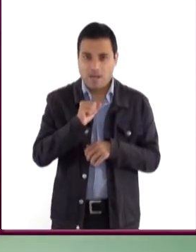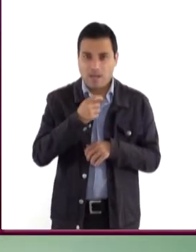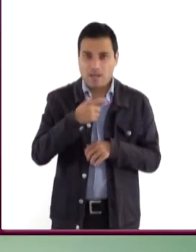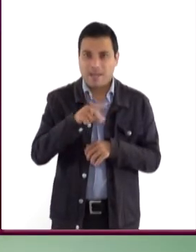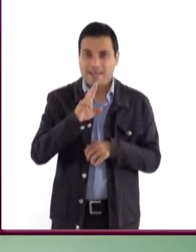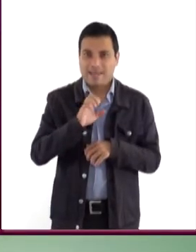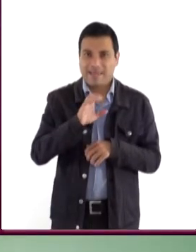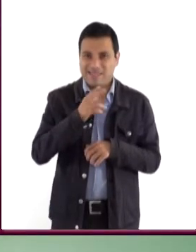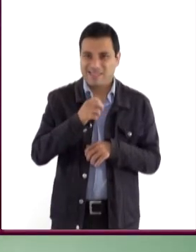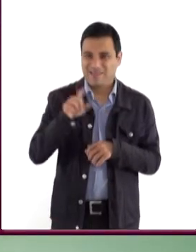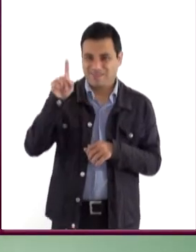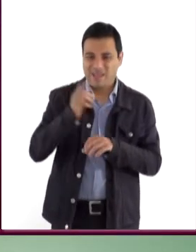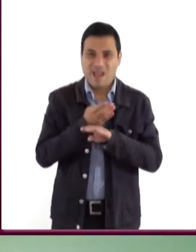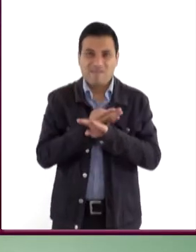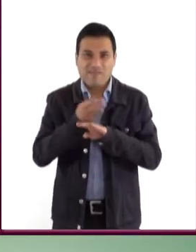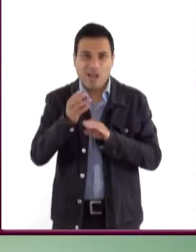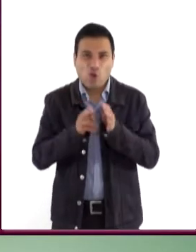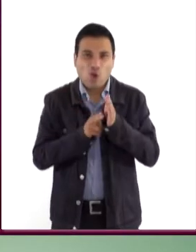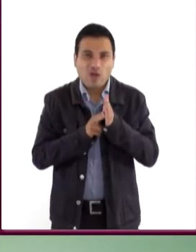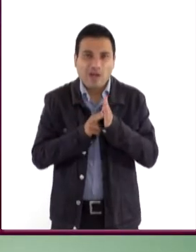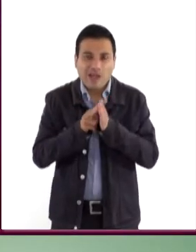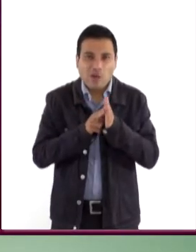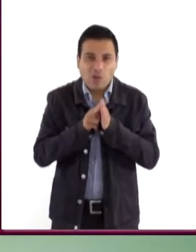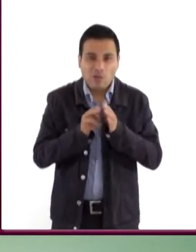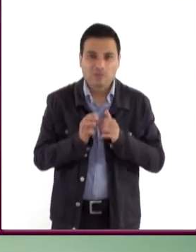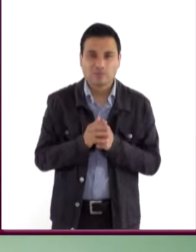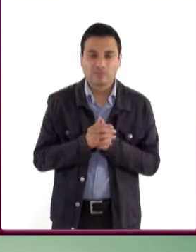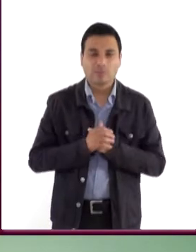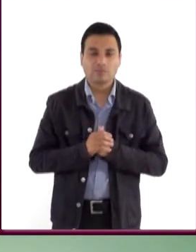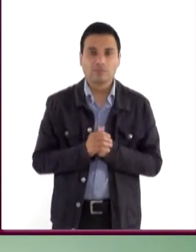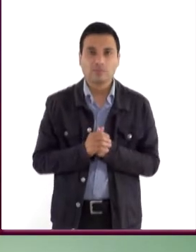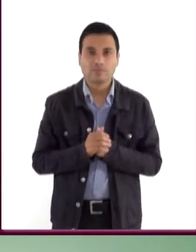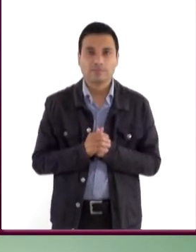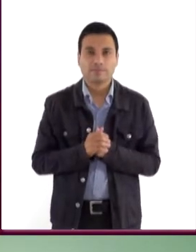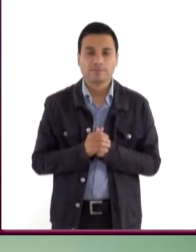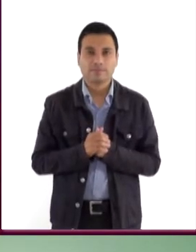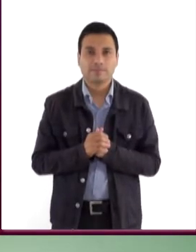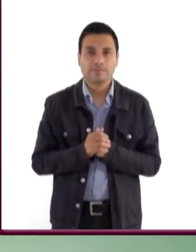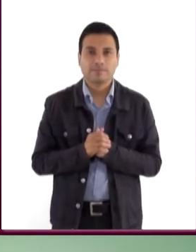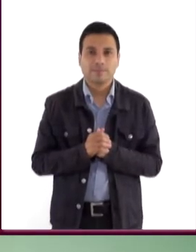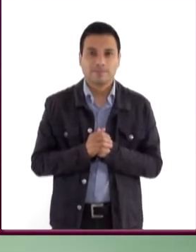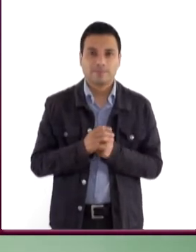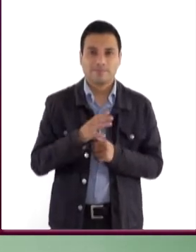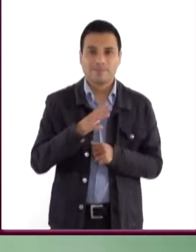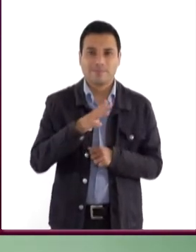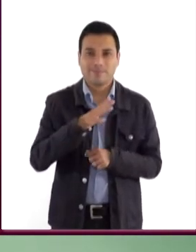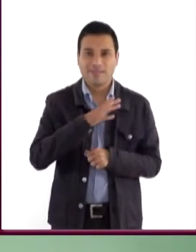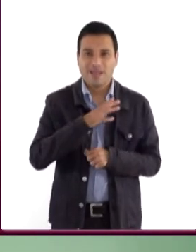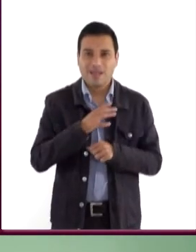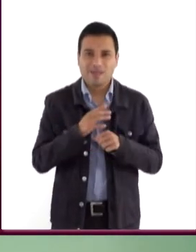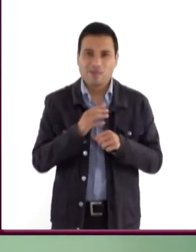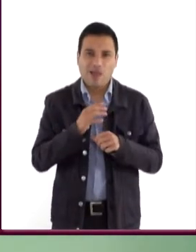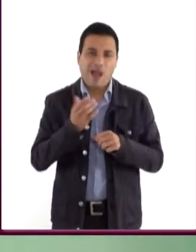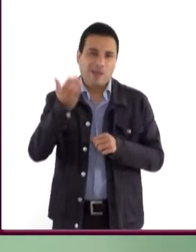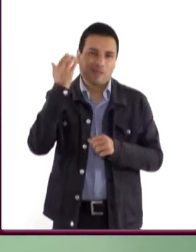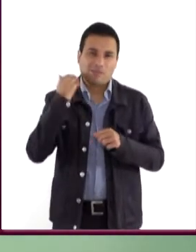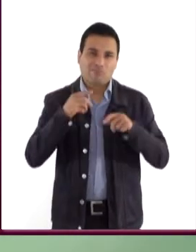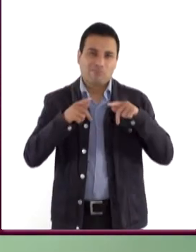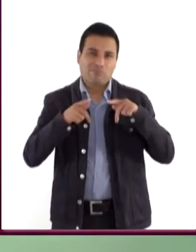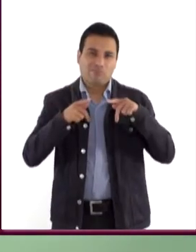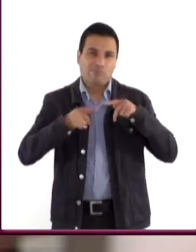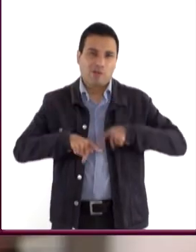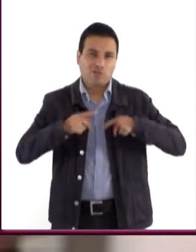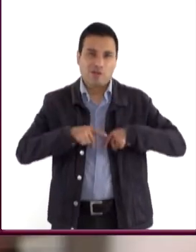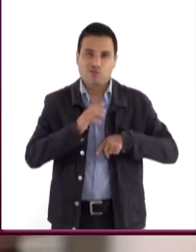medio con blanco con negro, que les ponen también como algunas como joyitas y una cadenita que se utilizaba tradicionalmente para poner, como